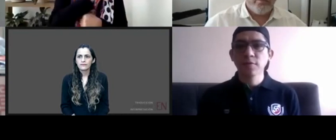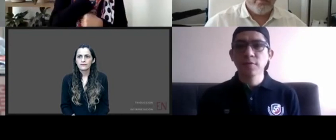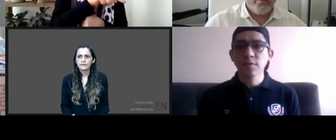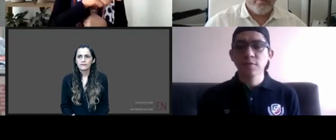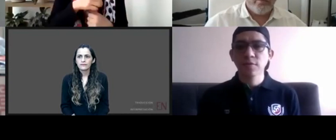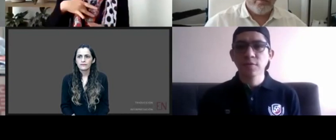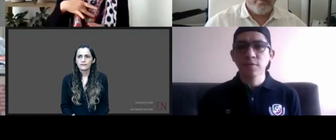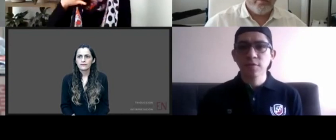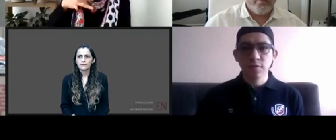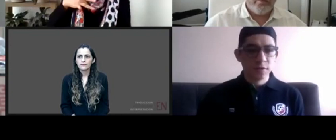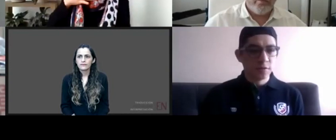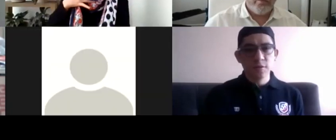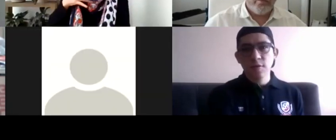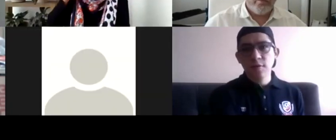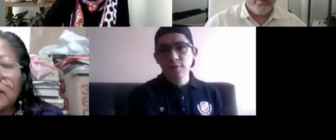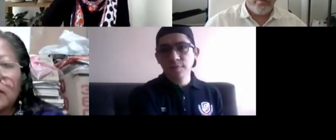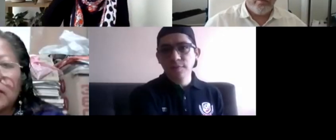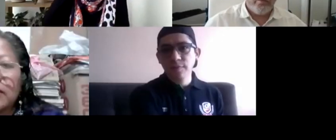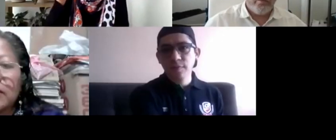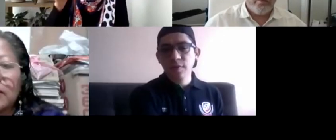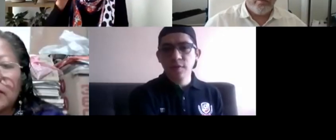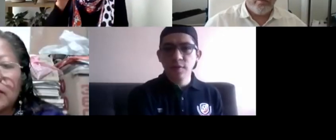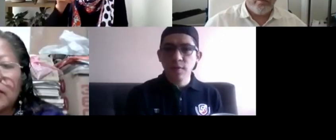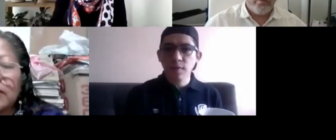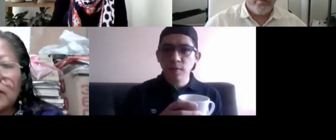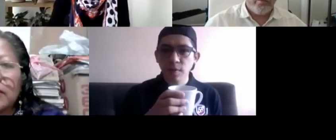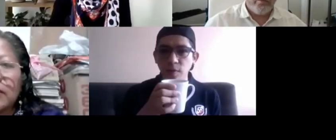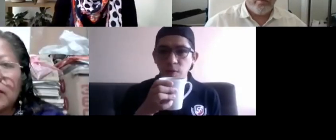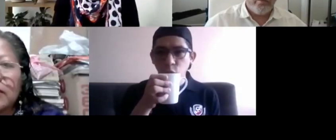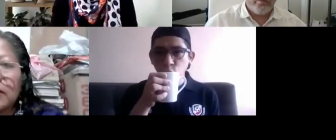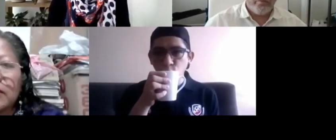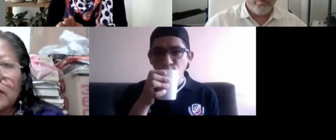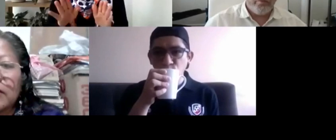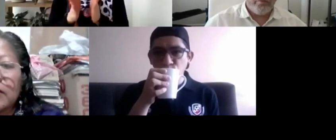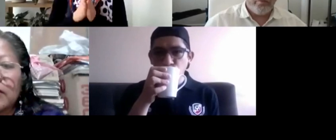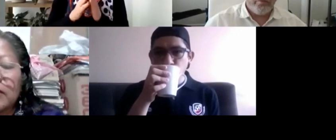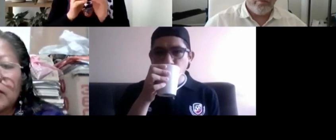primer acercamiento es con los médicos. Entonces,